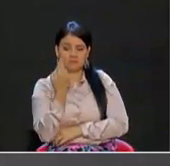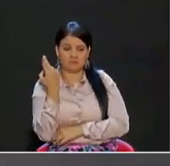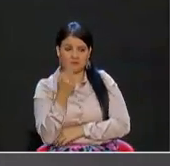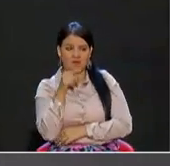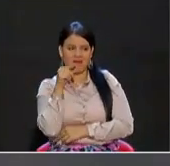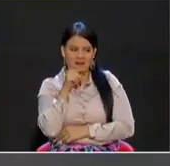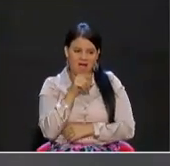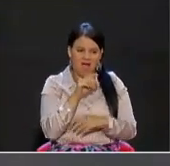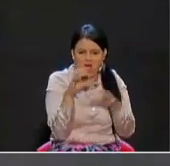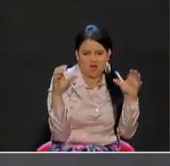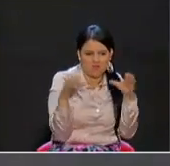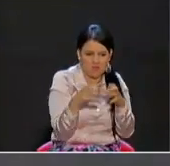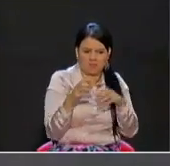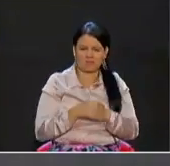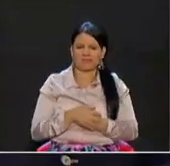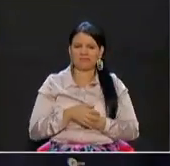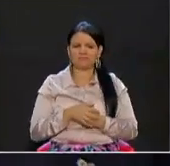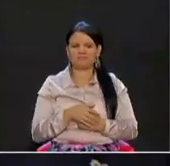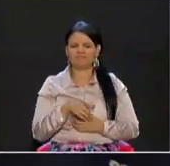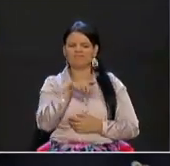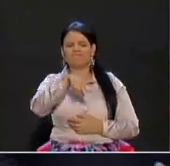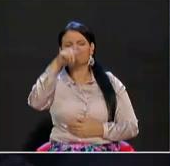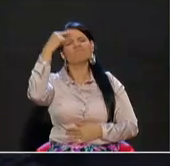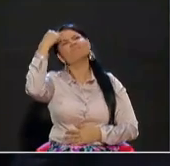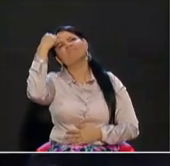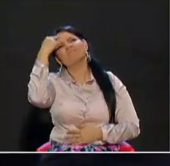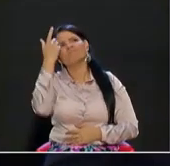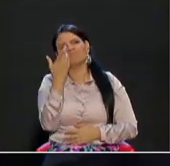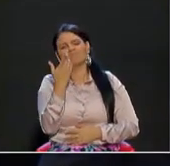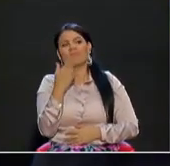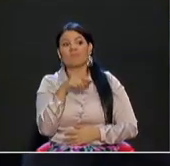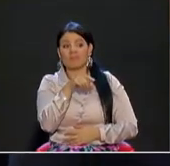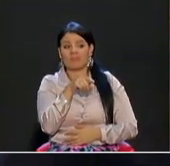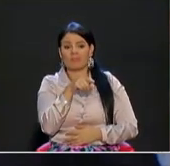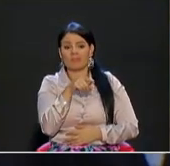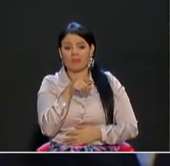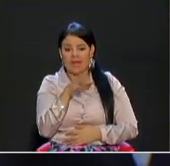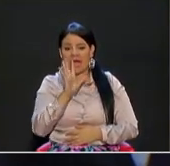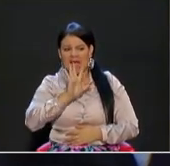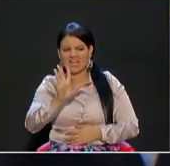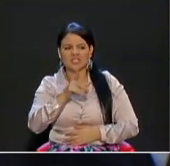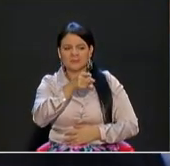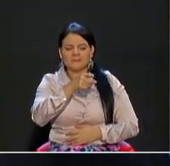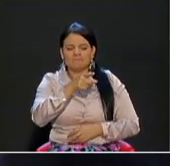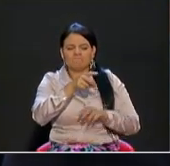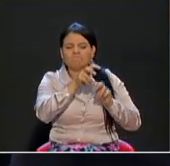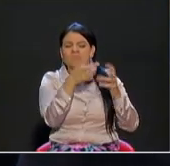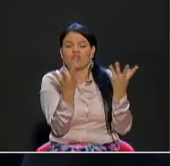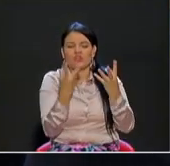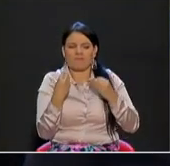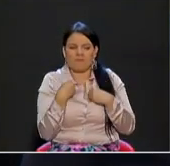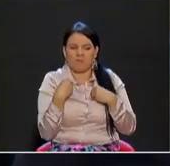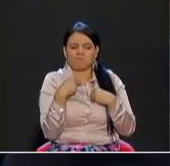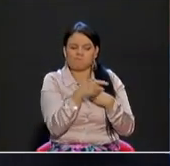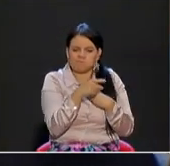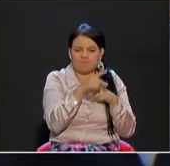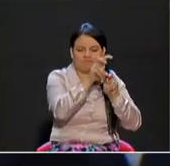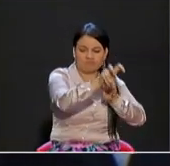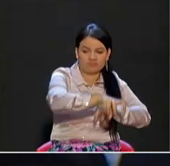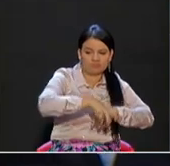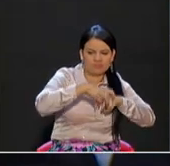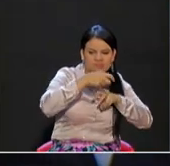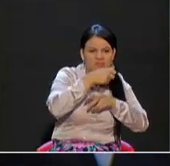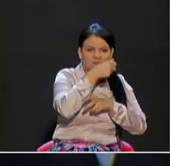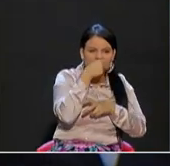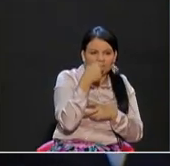desde el sentido común donde están ubicados es donde está el corredor de producción de coca eso lo ve el campesino